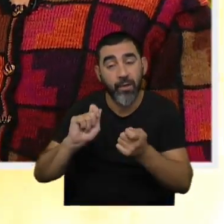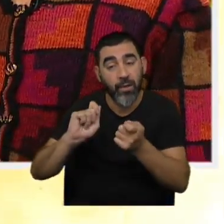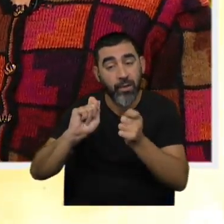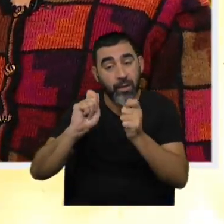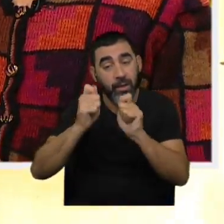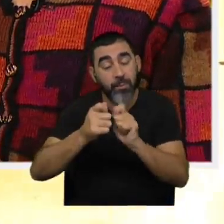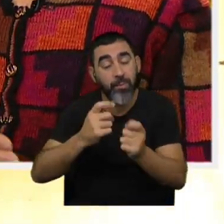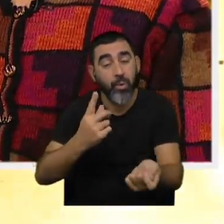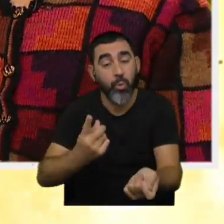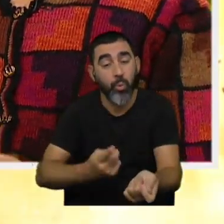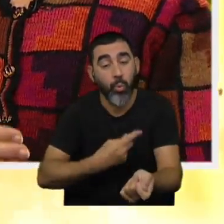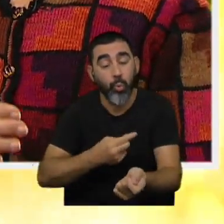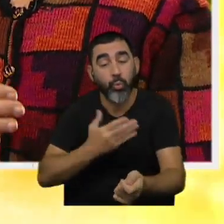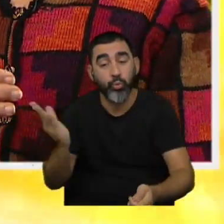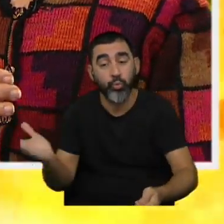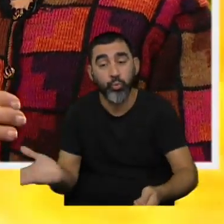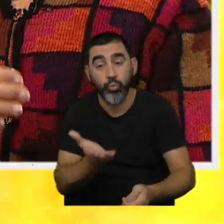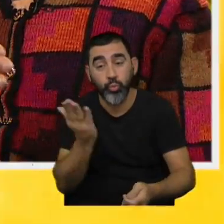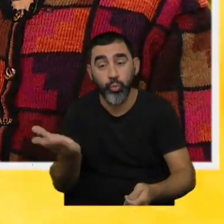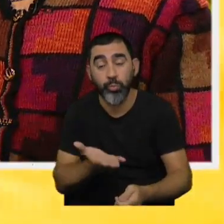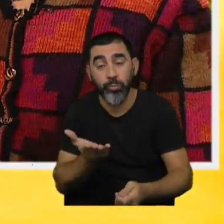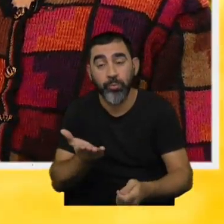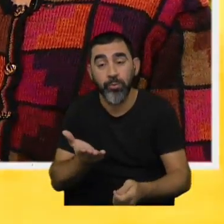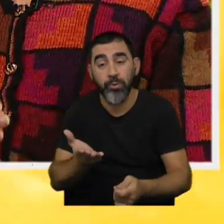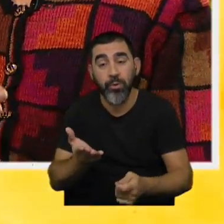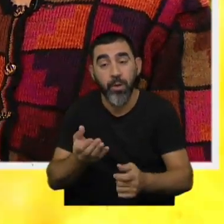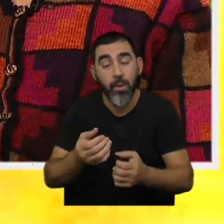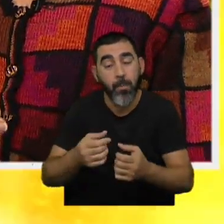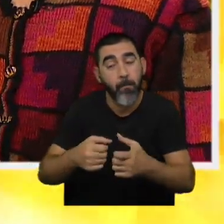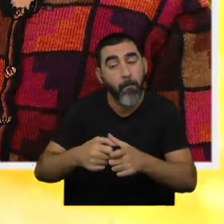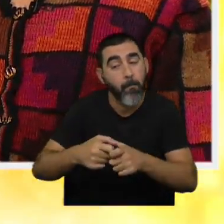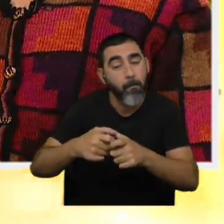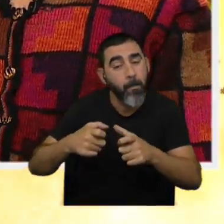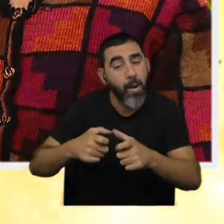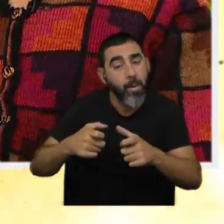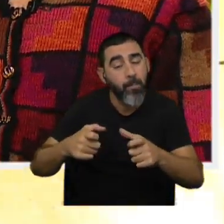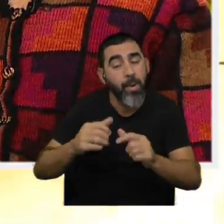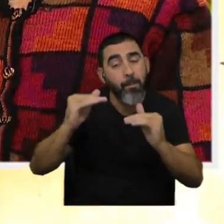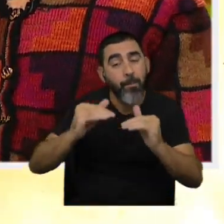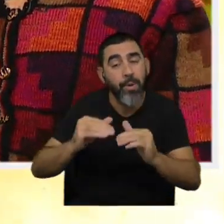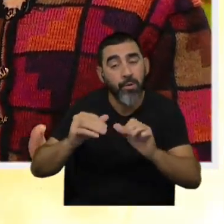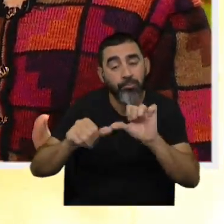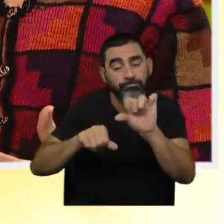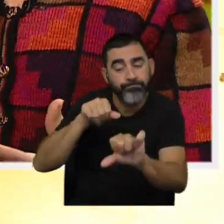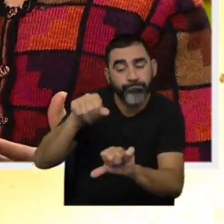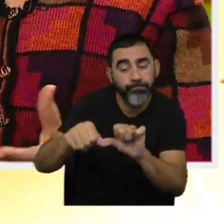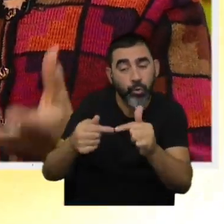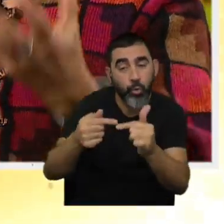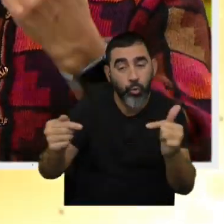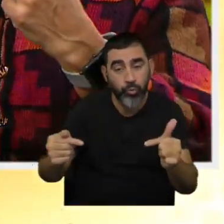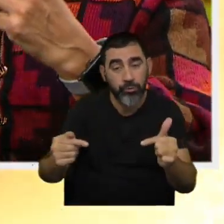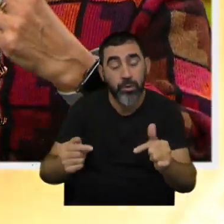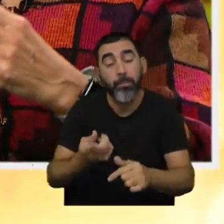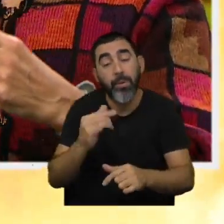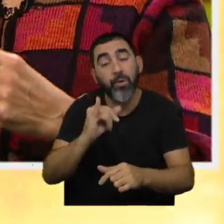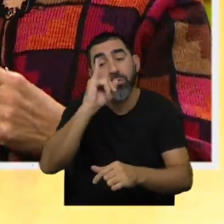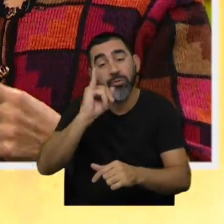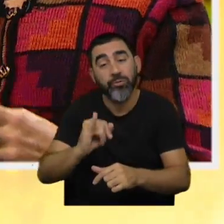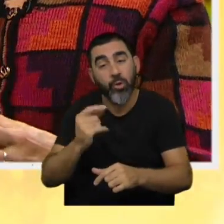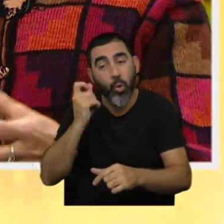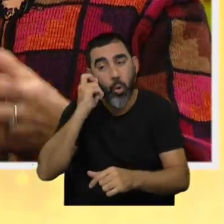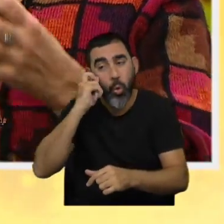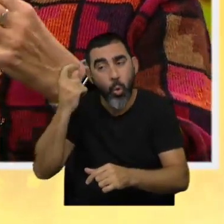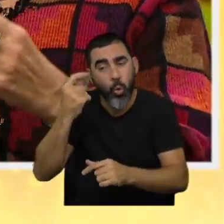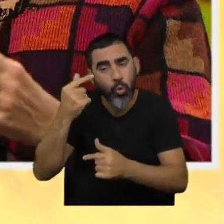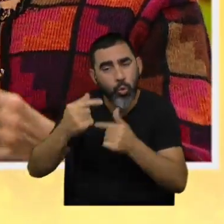cambiando las prácticas de producción de manera de cada vez utilizar menos sustancias exógenas, pero sí utilizar todo el